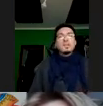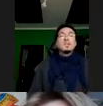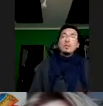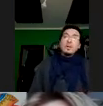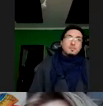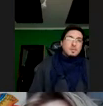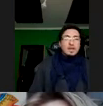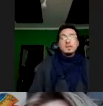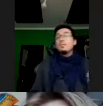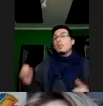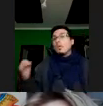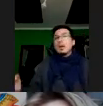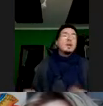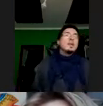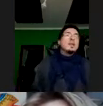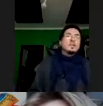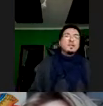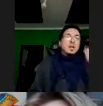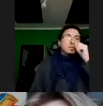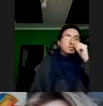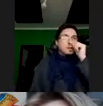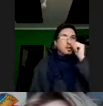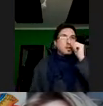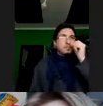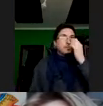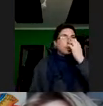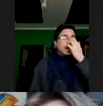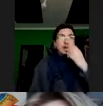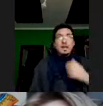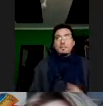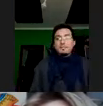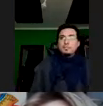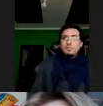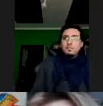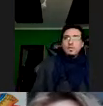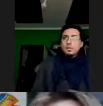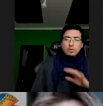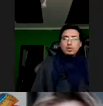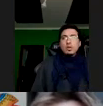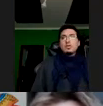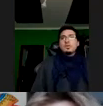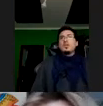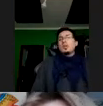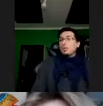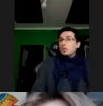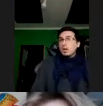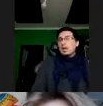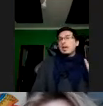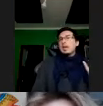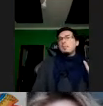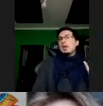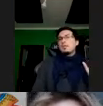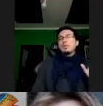escalímetro, necesitamos lápiz mina, necesitamos goma y necesitamos una regla. Necesitamos todos estos elementos, chiquillos, para poder